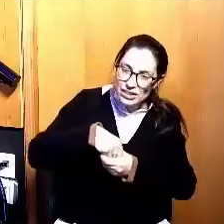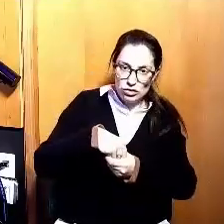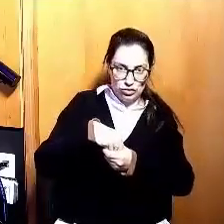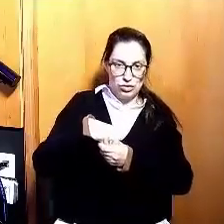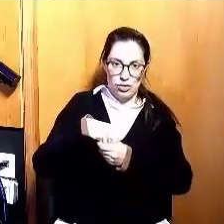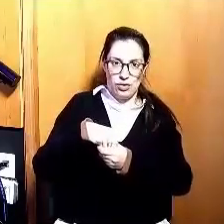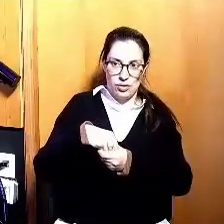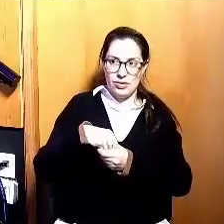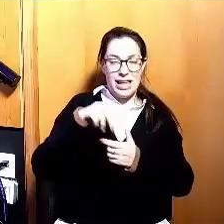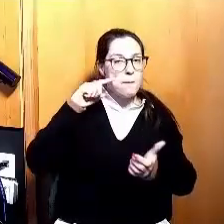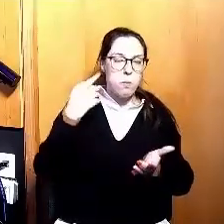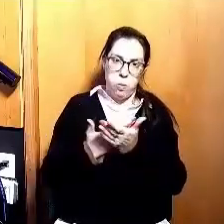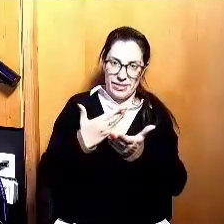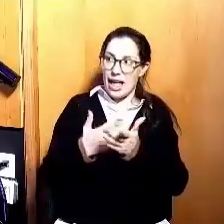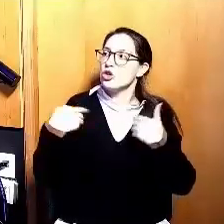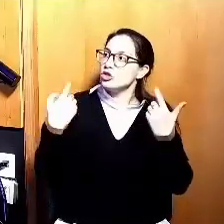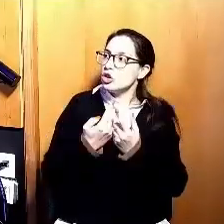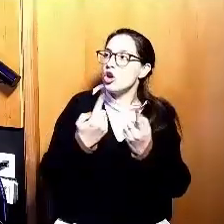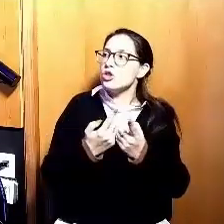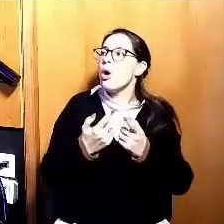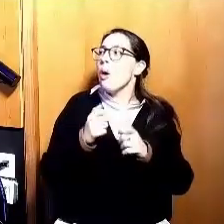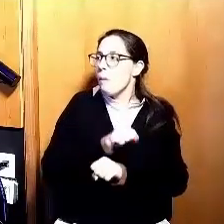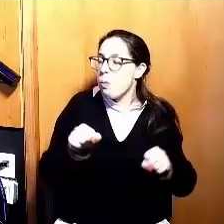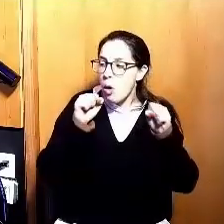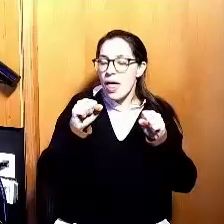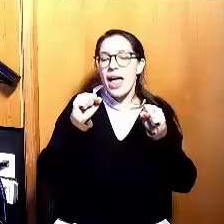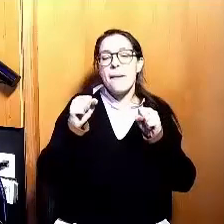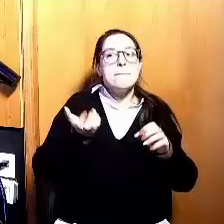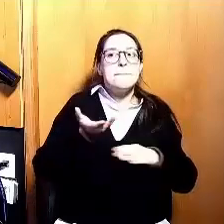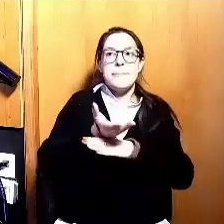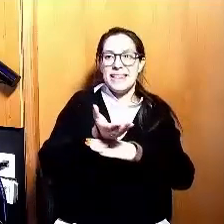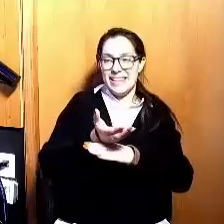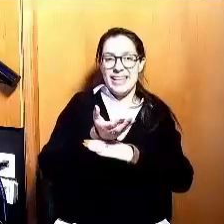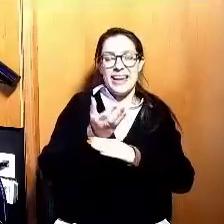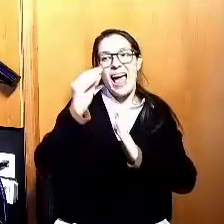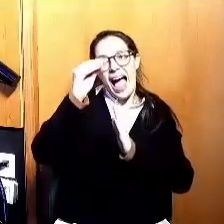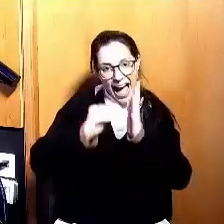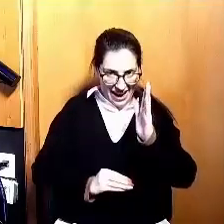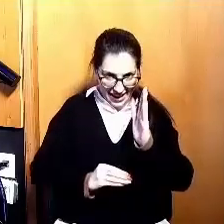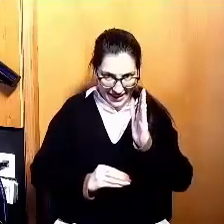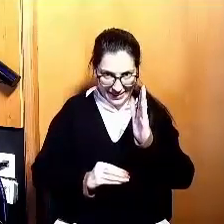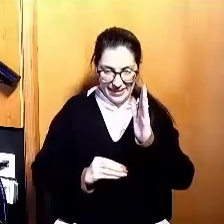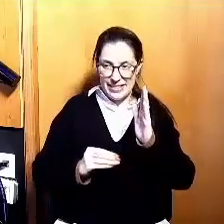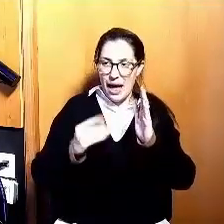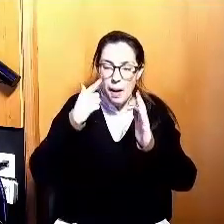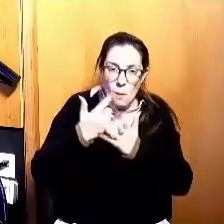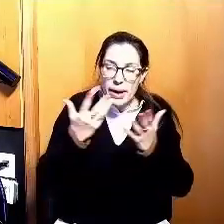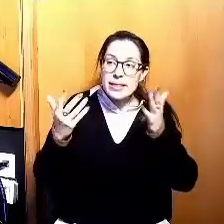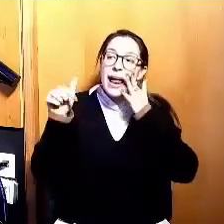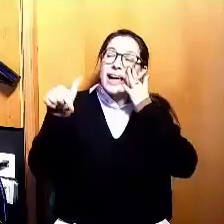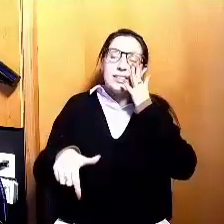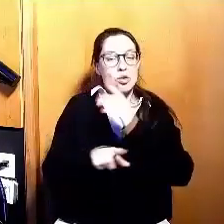ciudadanía podamos exigir apertura de datos como una agenda de alguien que se le puede votar o no, ¿no? Eso no se ha